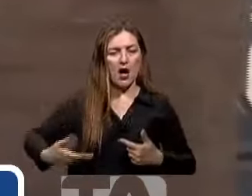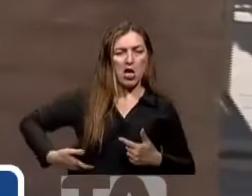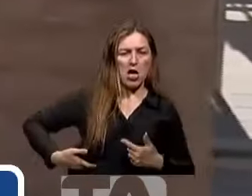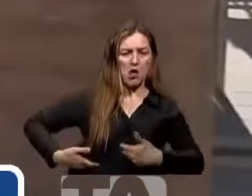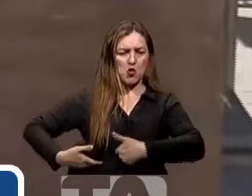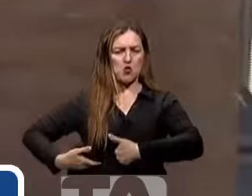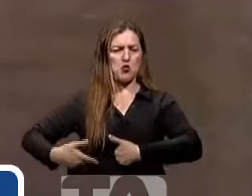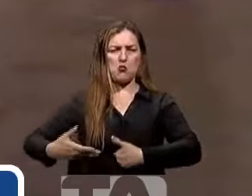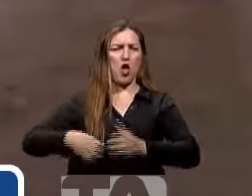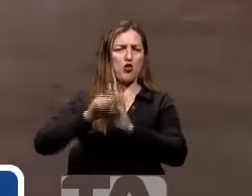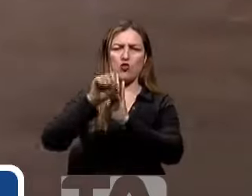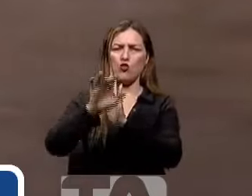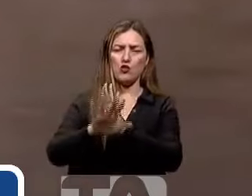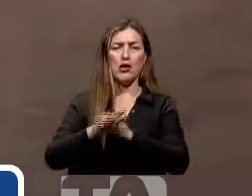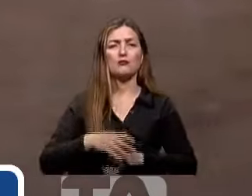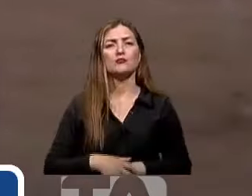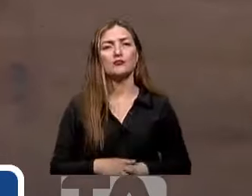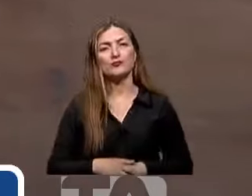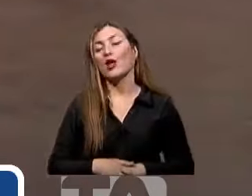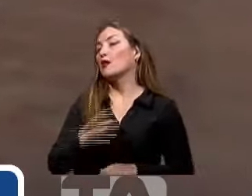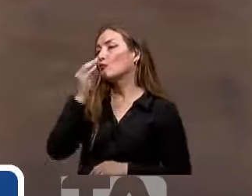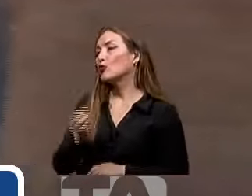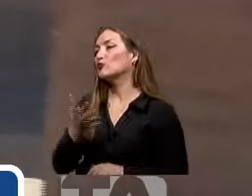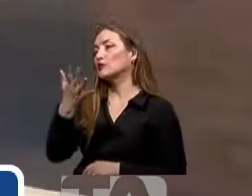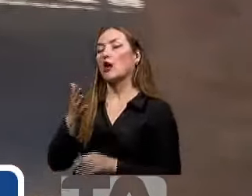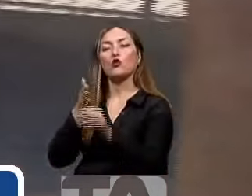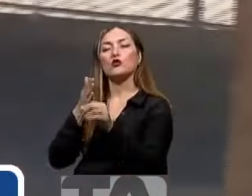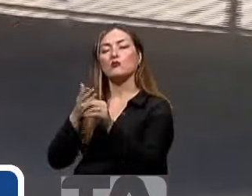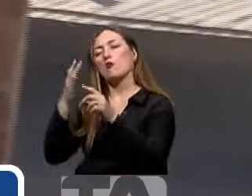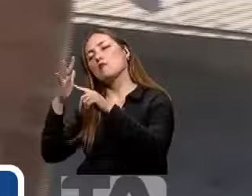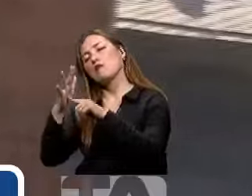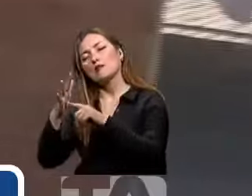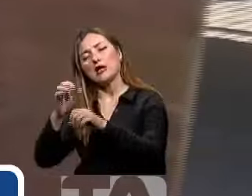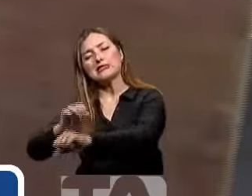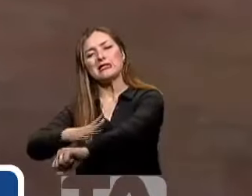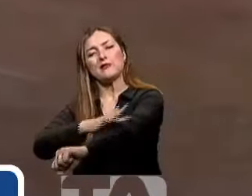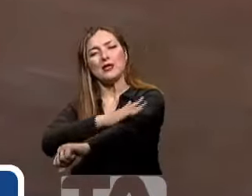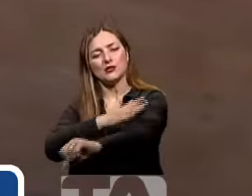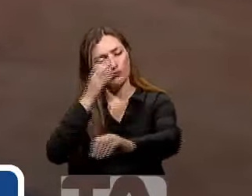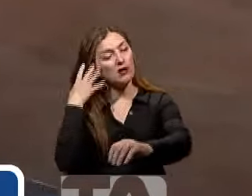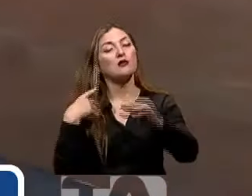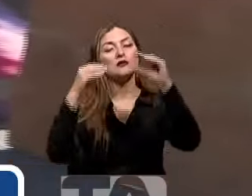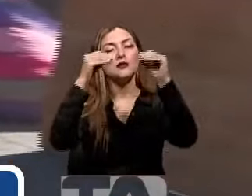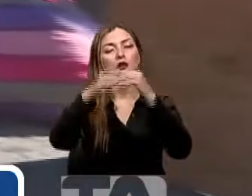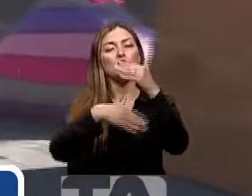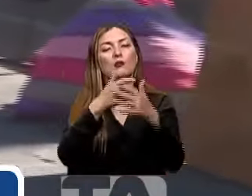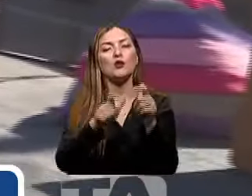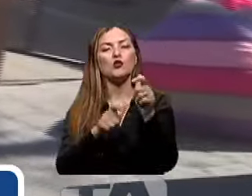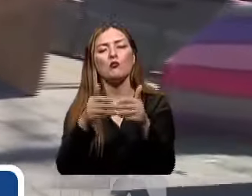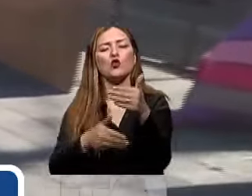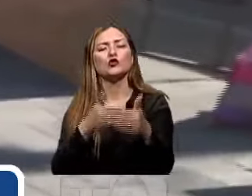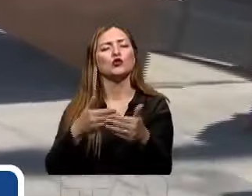feria es precisamente dar la sensibilización a toda la población que eh conozca sobre Cómo es el